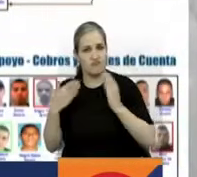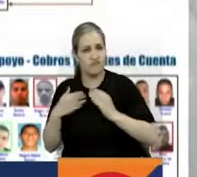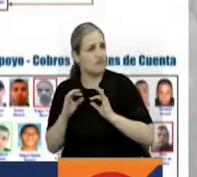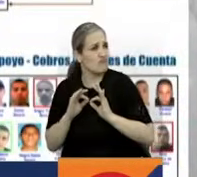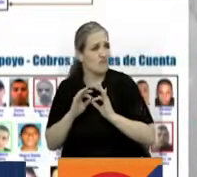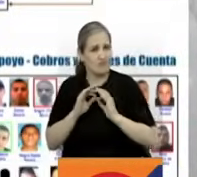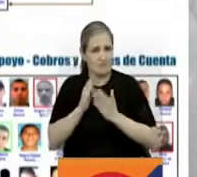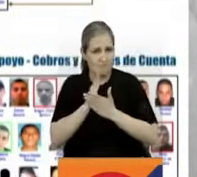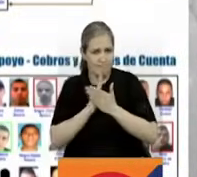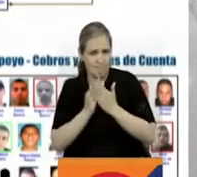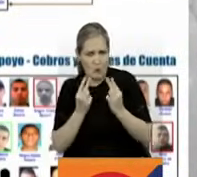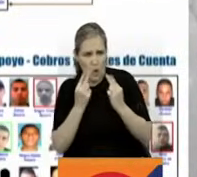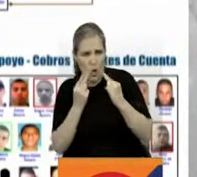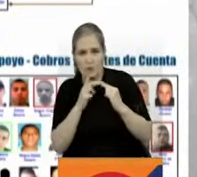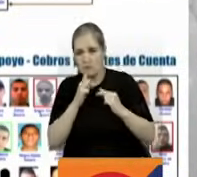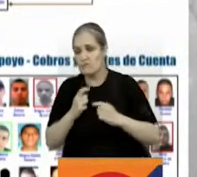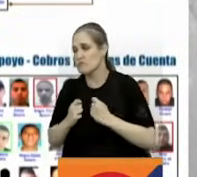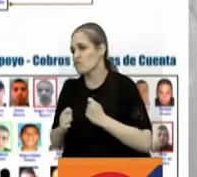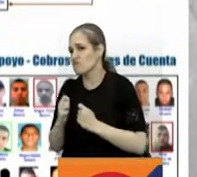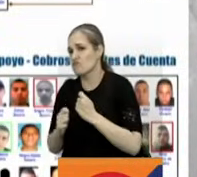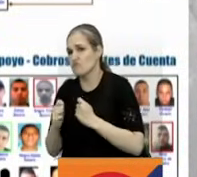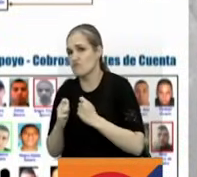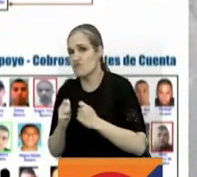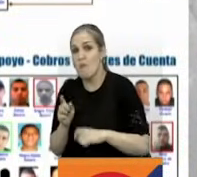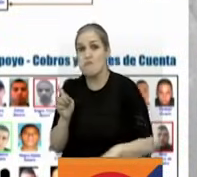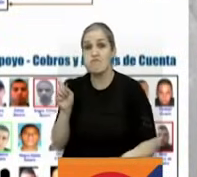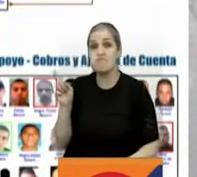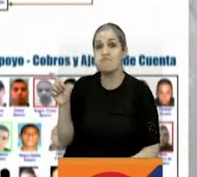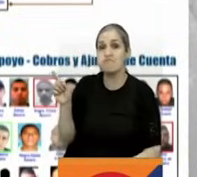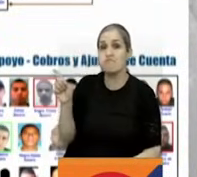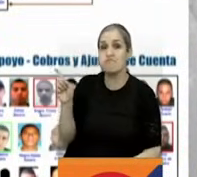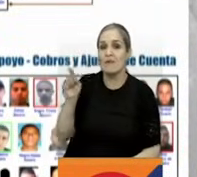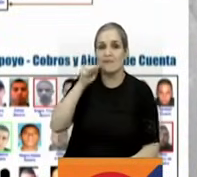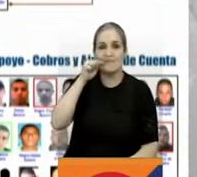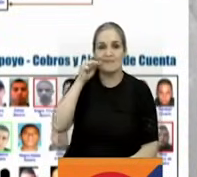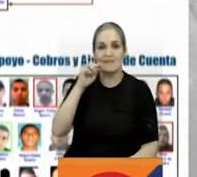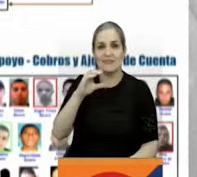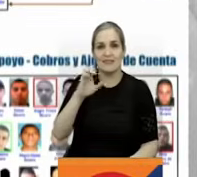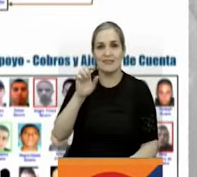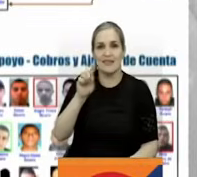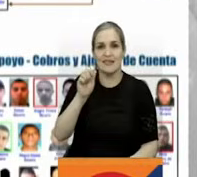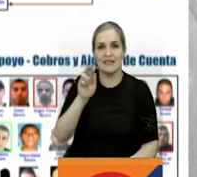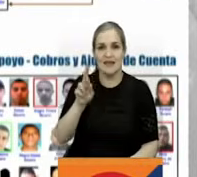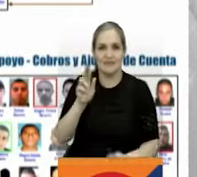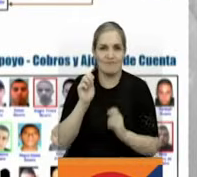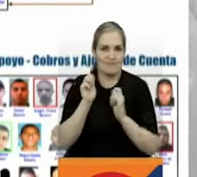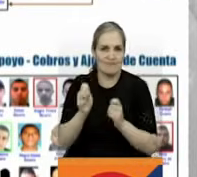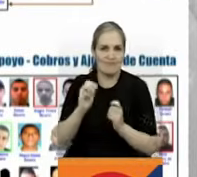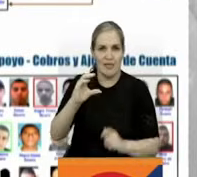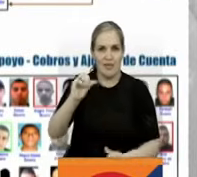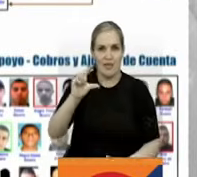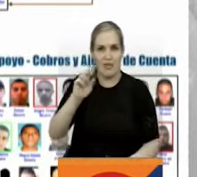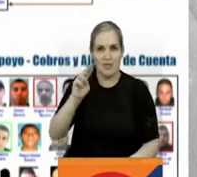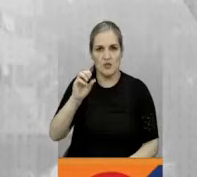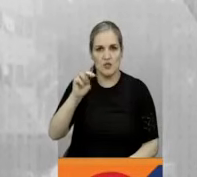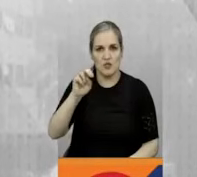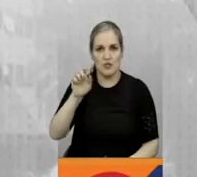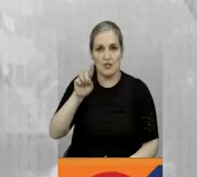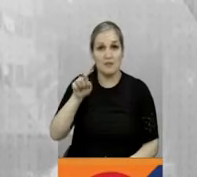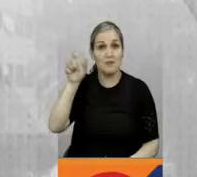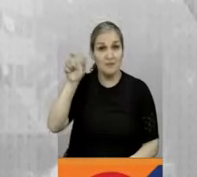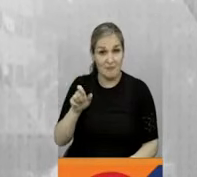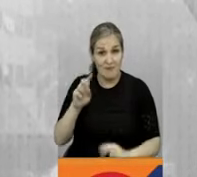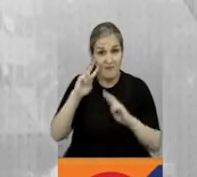Lo acompañan en el organigrama César Augusto Giraldo Montoya, alias Calzones, quien según la Fiscalía es uno de